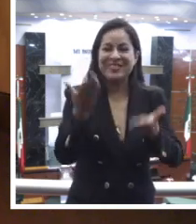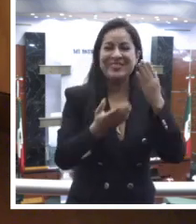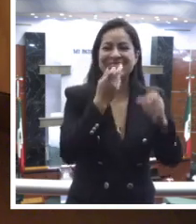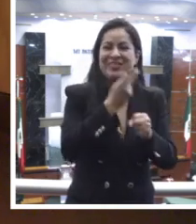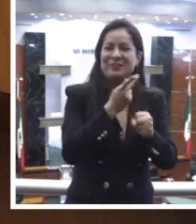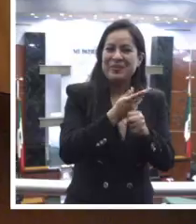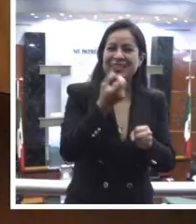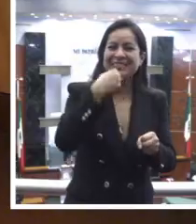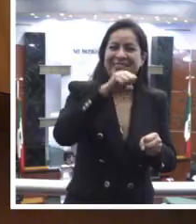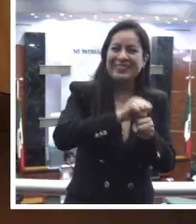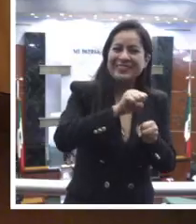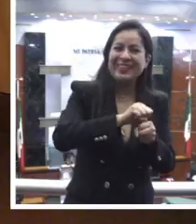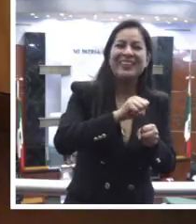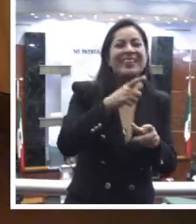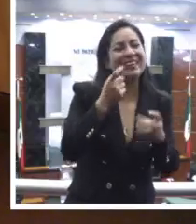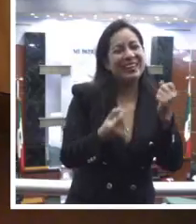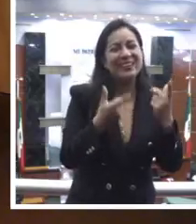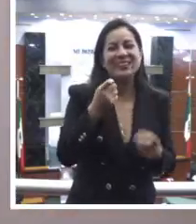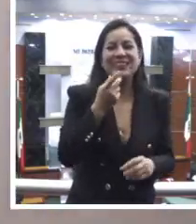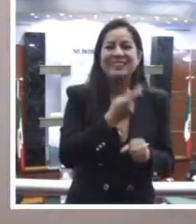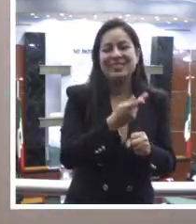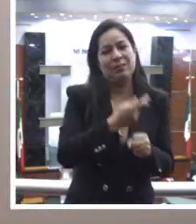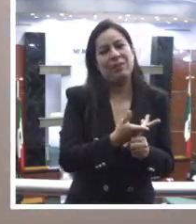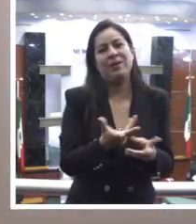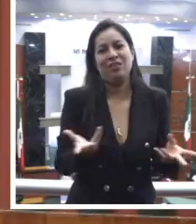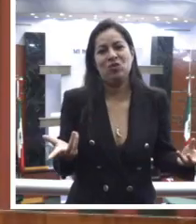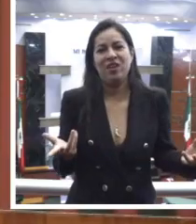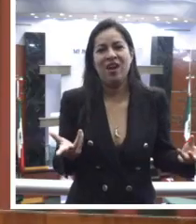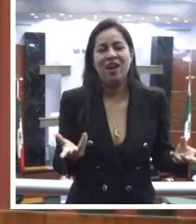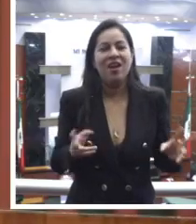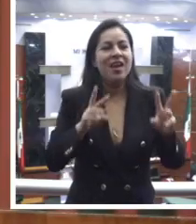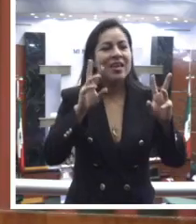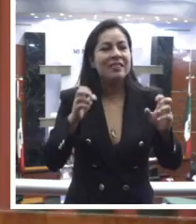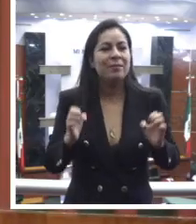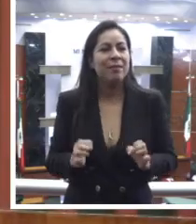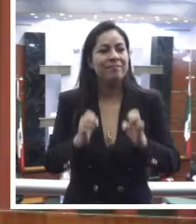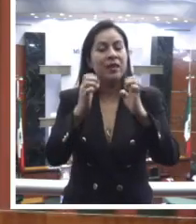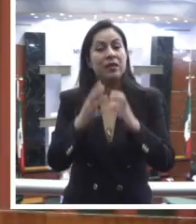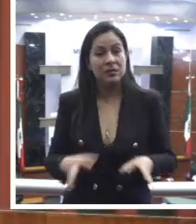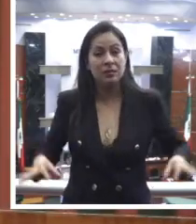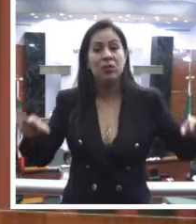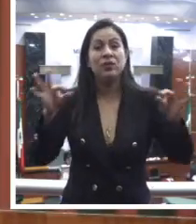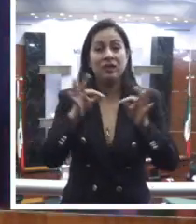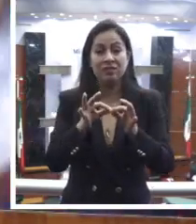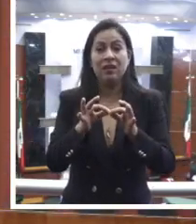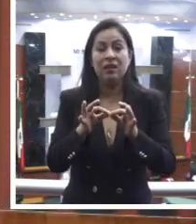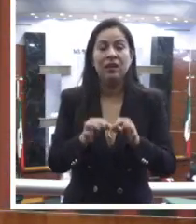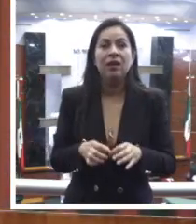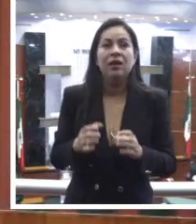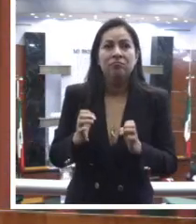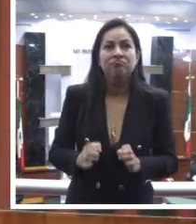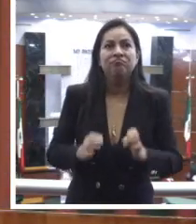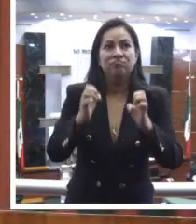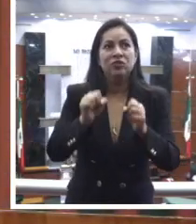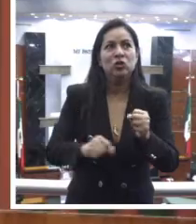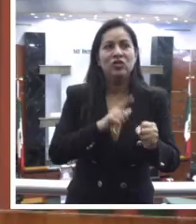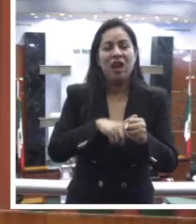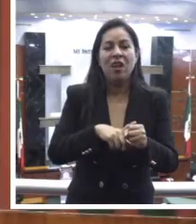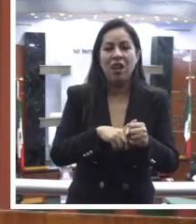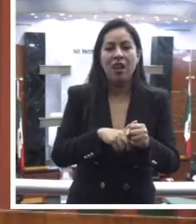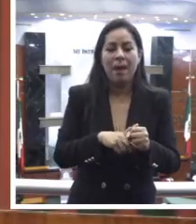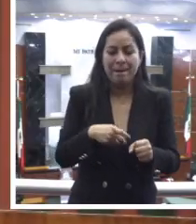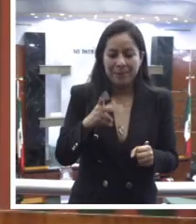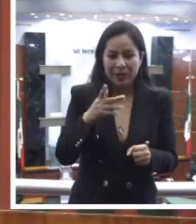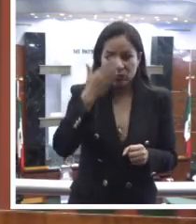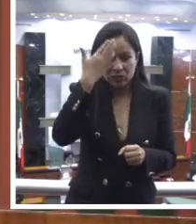primaria, de secundaria y algunas hasta de preparatoria. El tema de infraestructura es importantísimo, la infraestructura social.